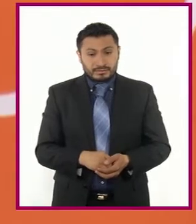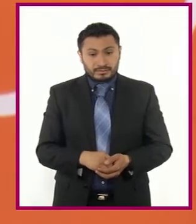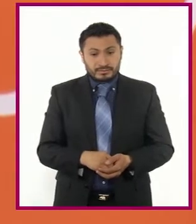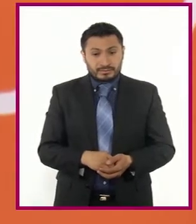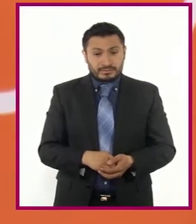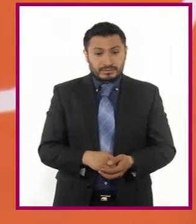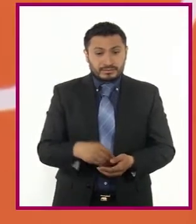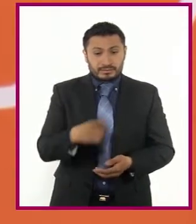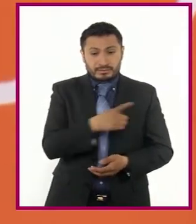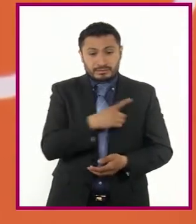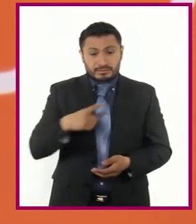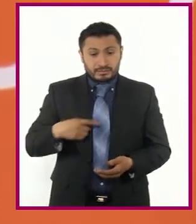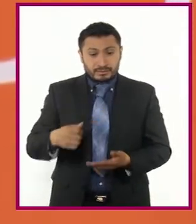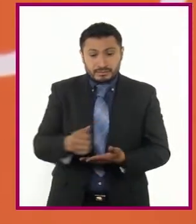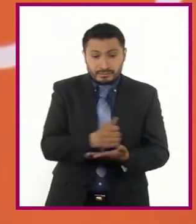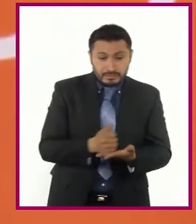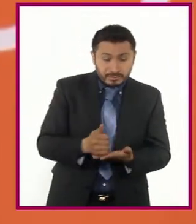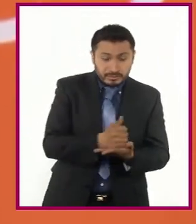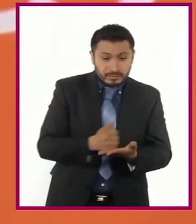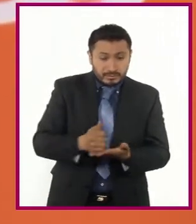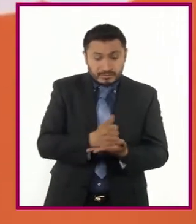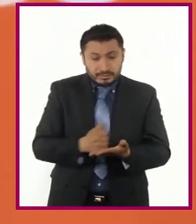Tenemos que moverle, recuerden.